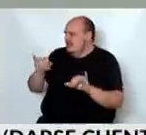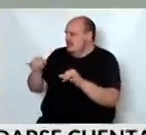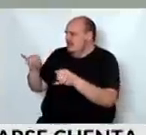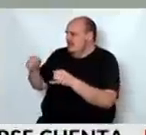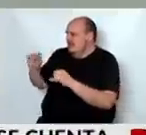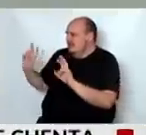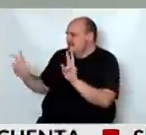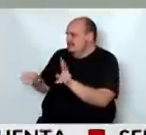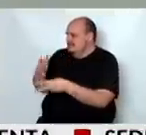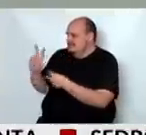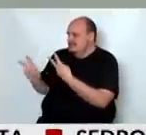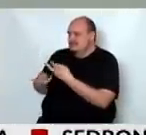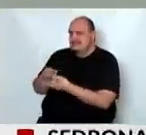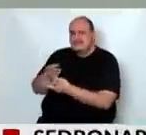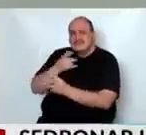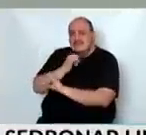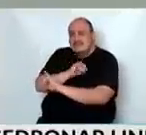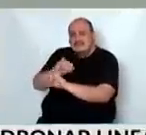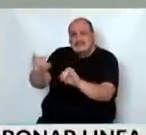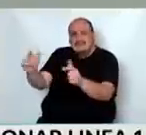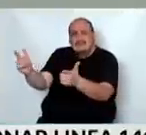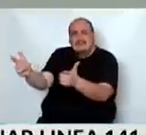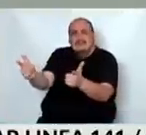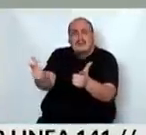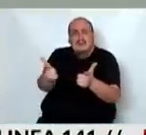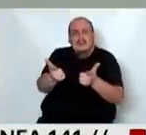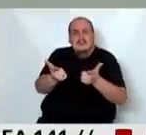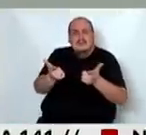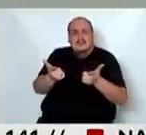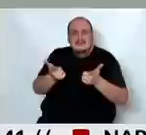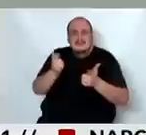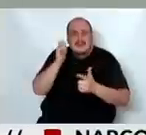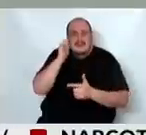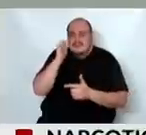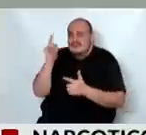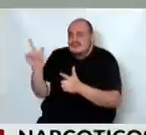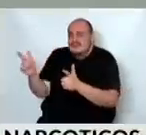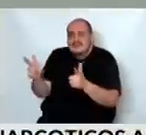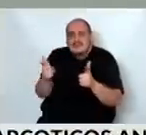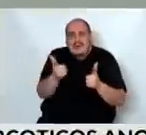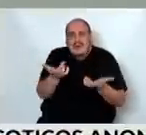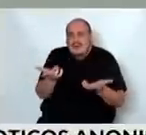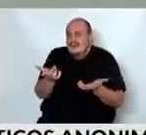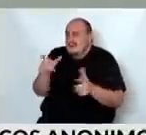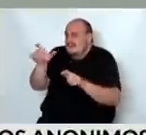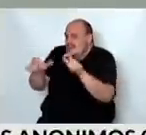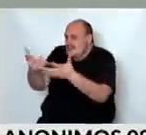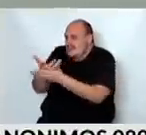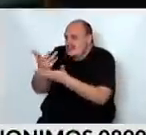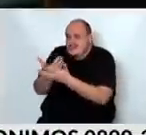Y no hay tanta información. No, no hay, Gastón, no se cuenta el calvario que se